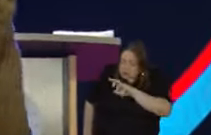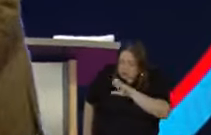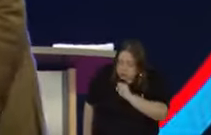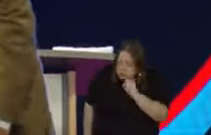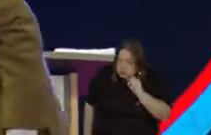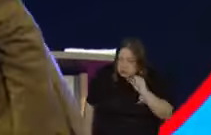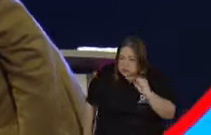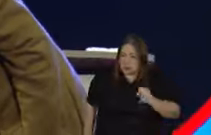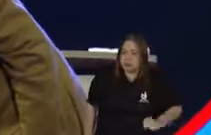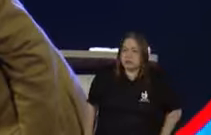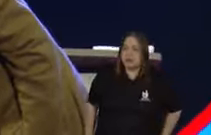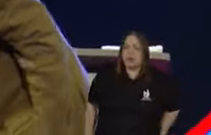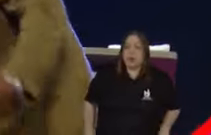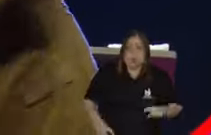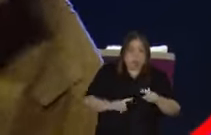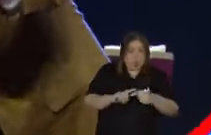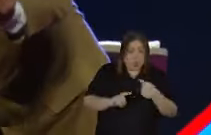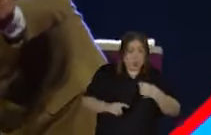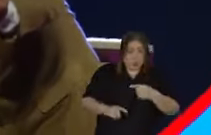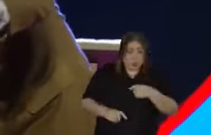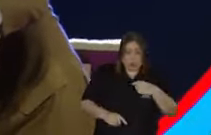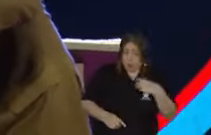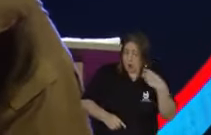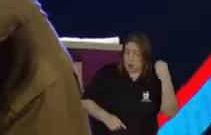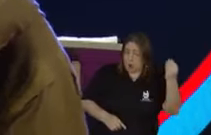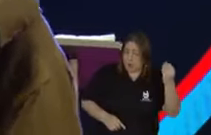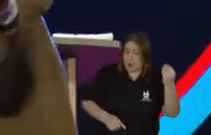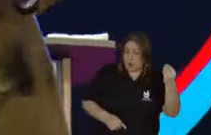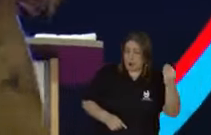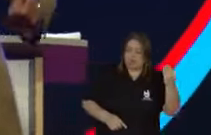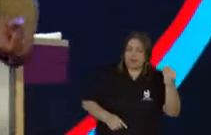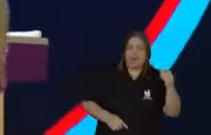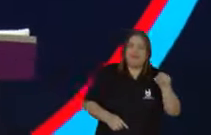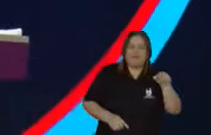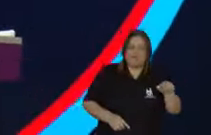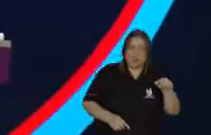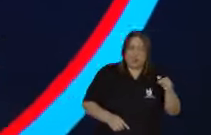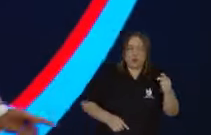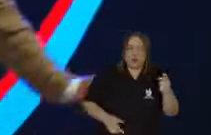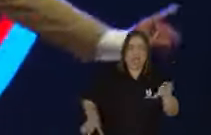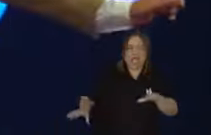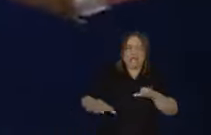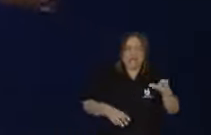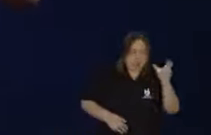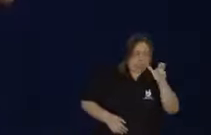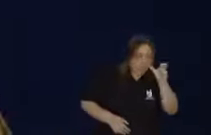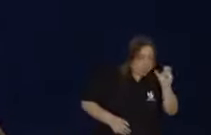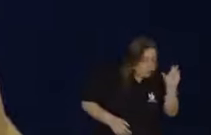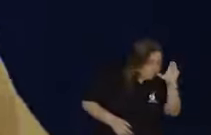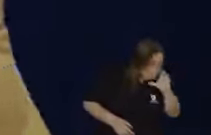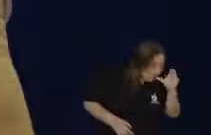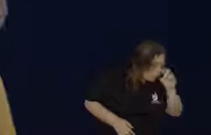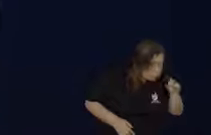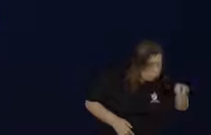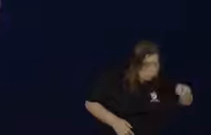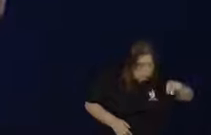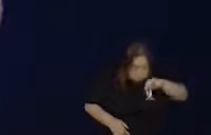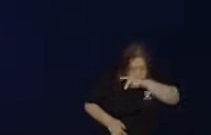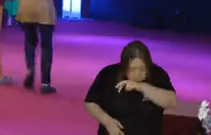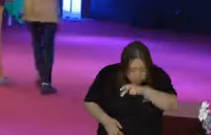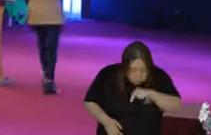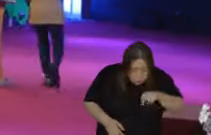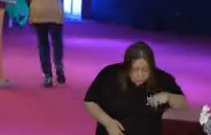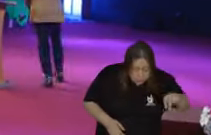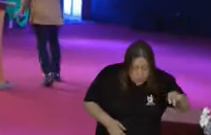aquí, ¿qué es lo que el diablo está buscando? ¿A quién devorar? Y estaba dando la vuelta, merodeando